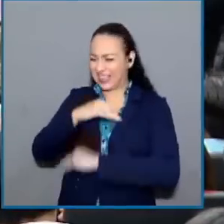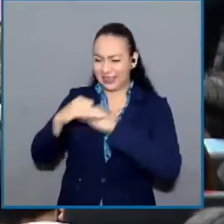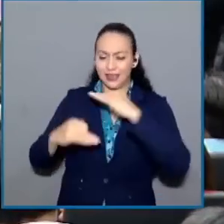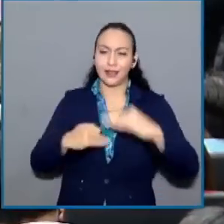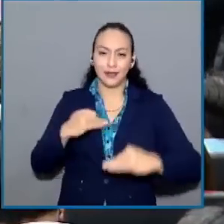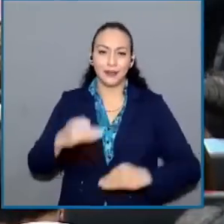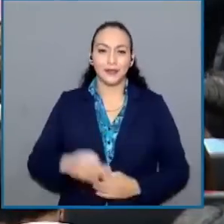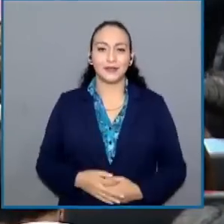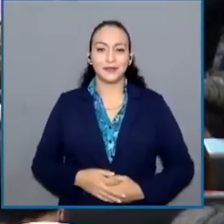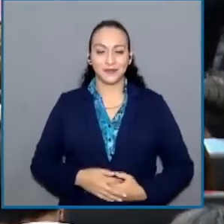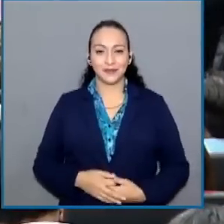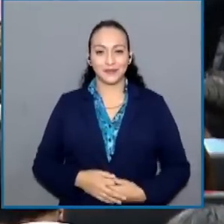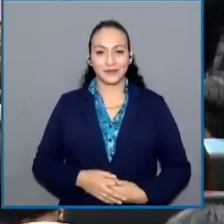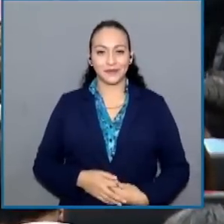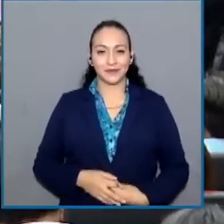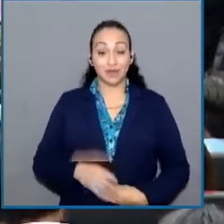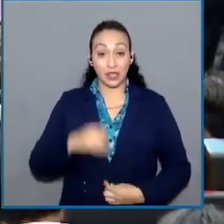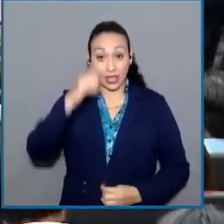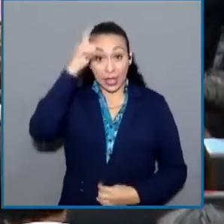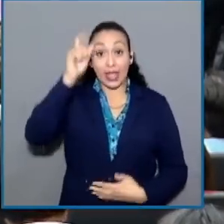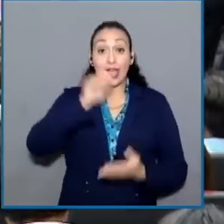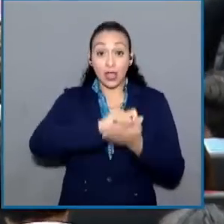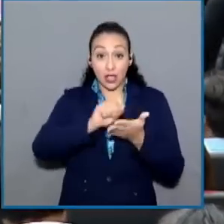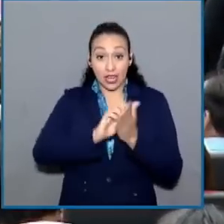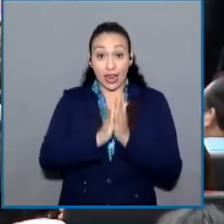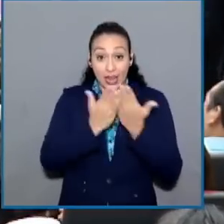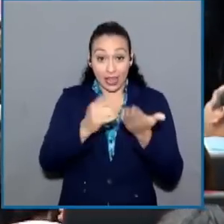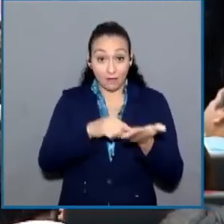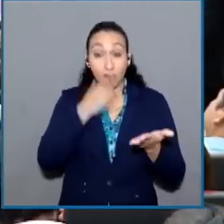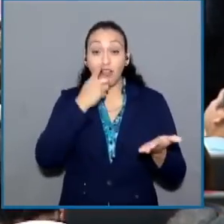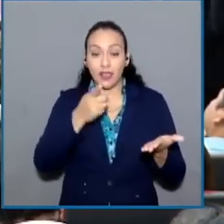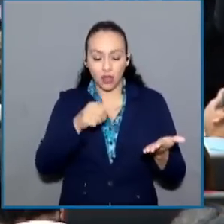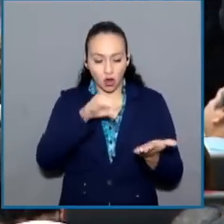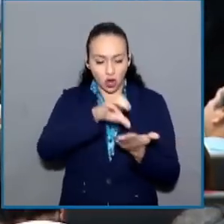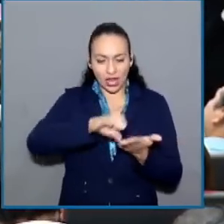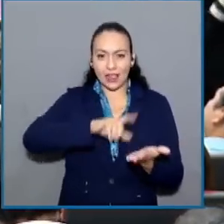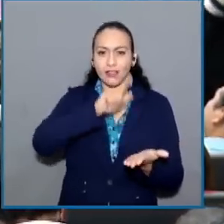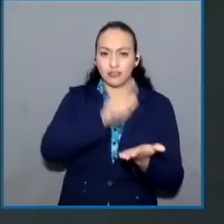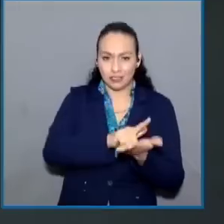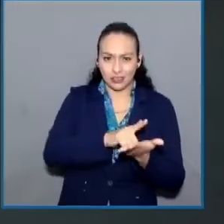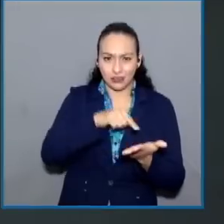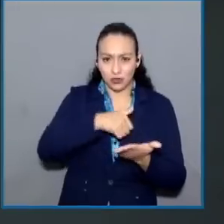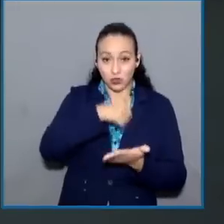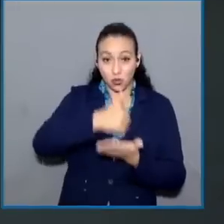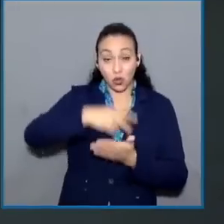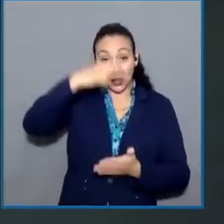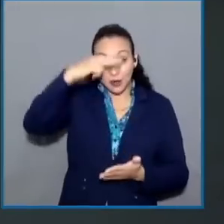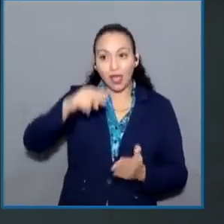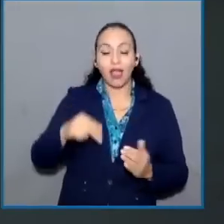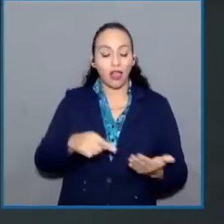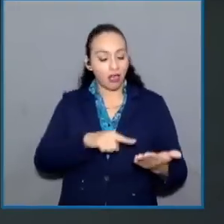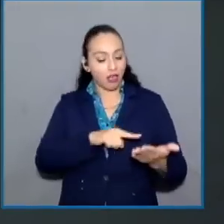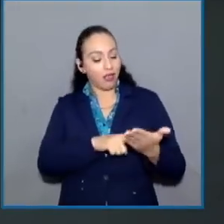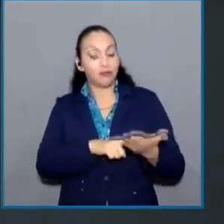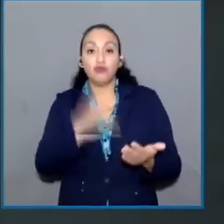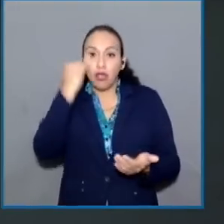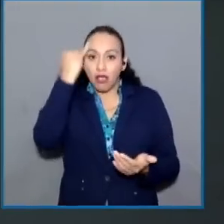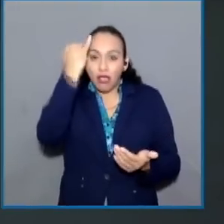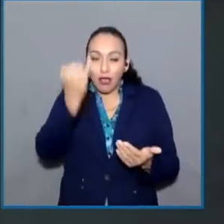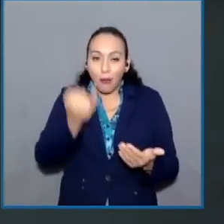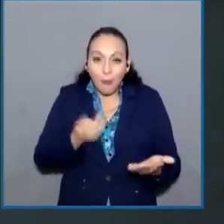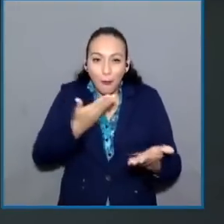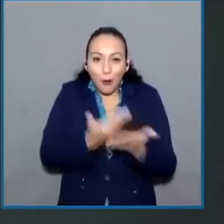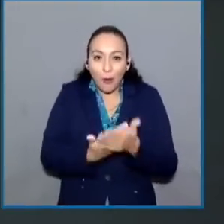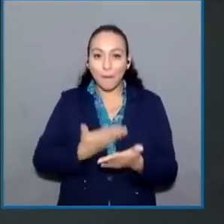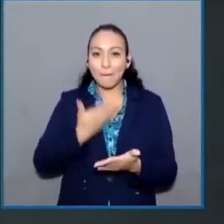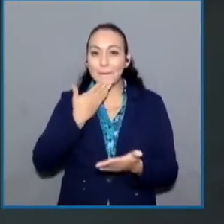El autor de la obra resaltó que la Constitución de la Ciudad de México fue innovadora al incorporar derechos nuevos que no estaban